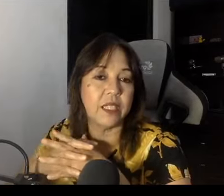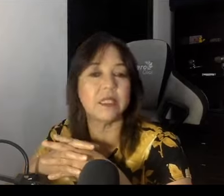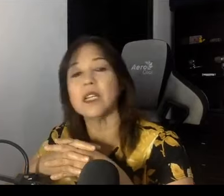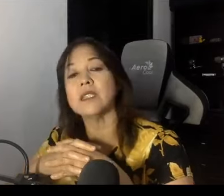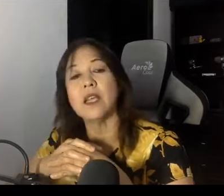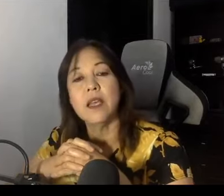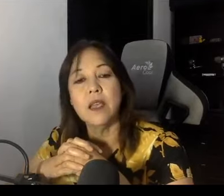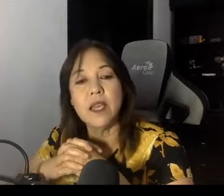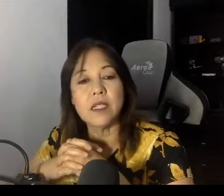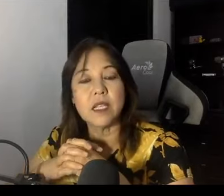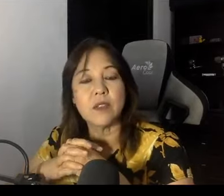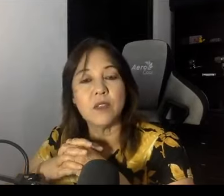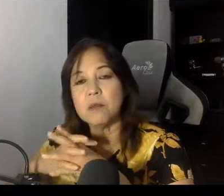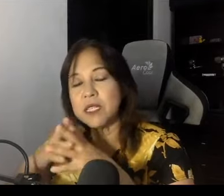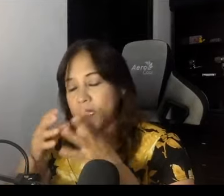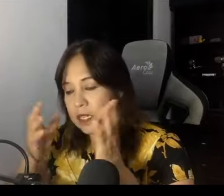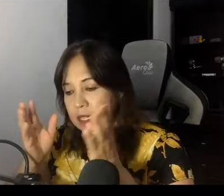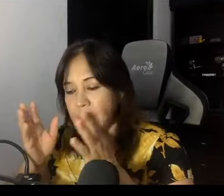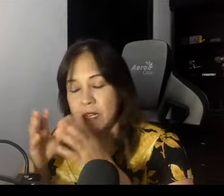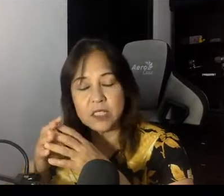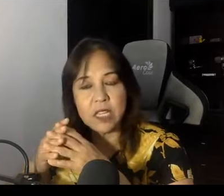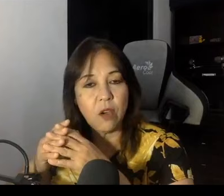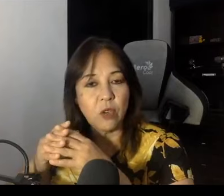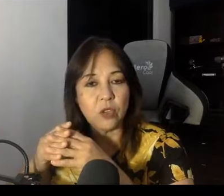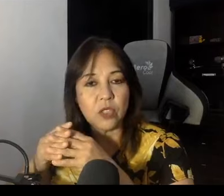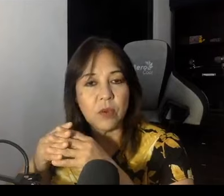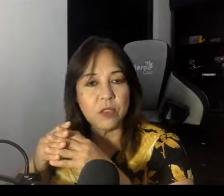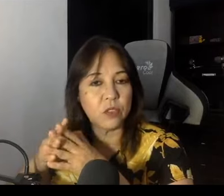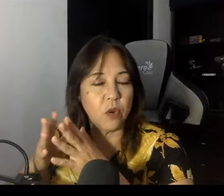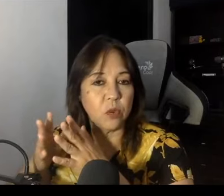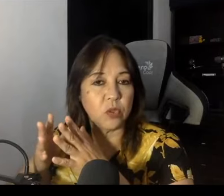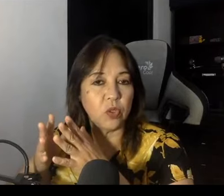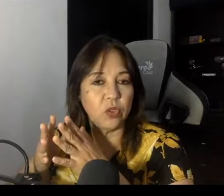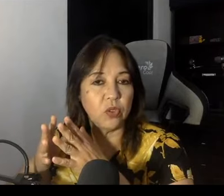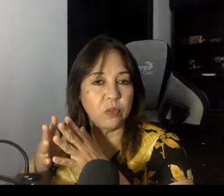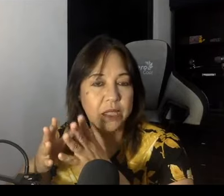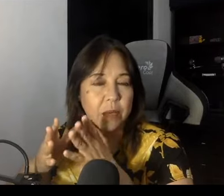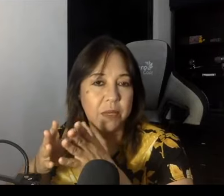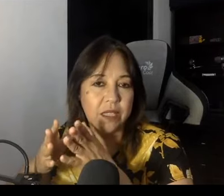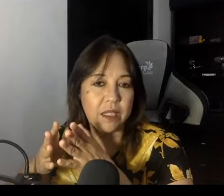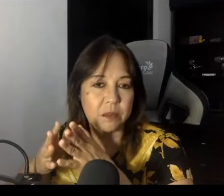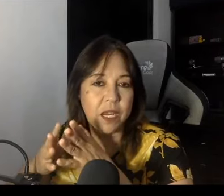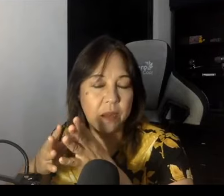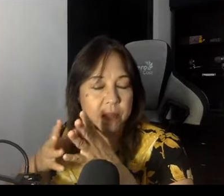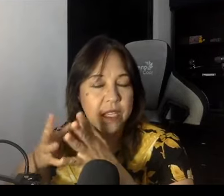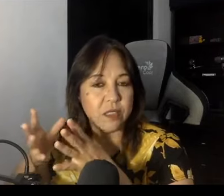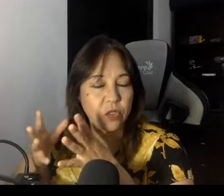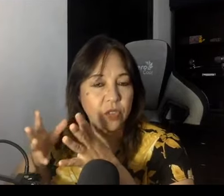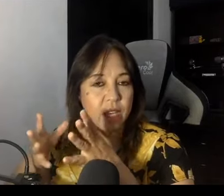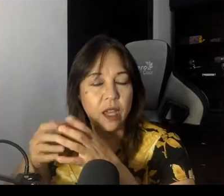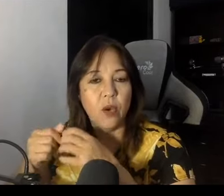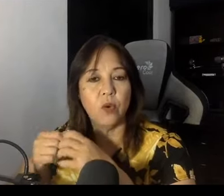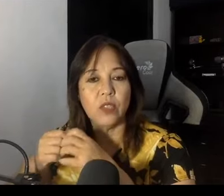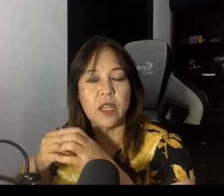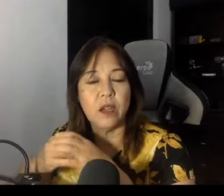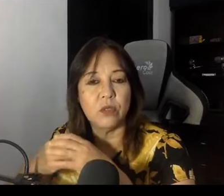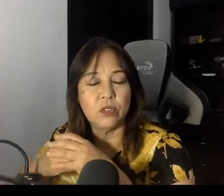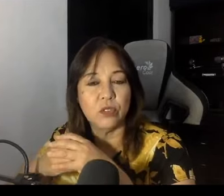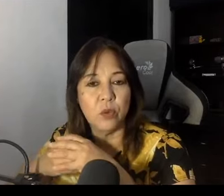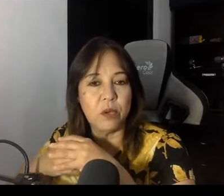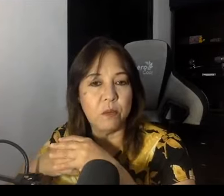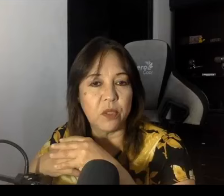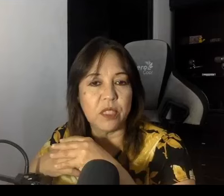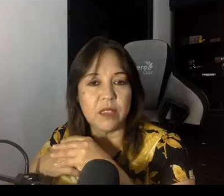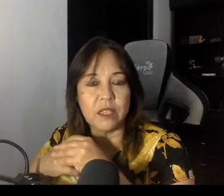recabar estas firmas y en sí otros eventos como son precisamente las precampañas donde juntan a